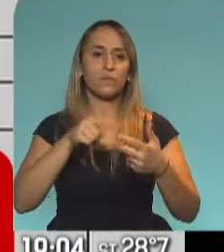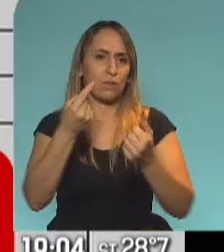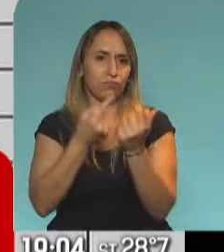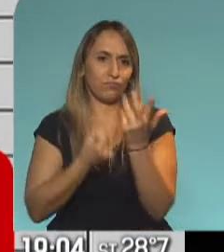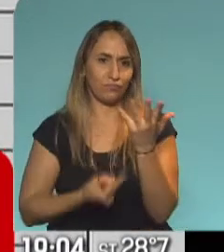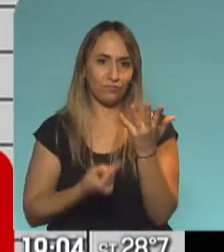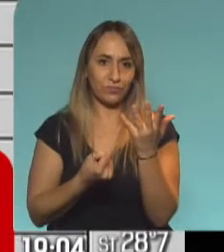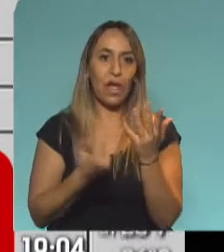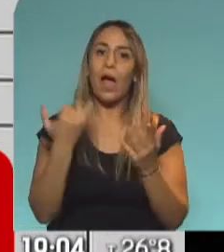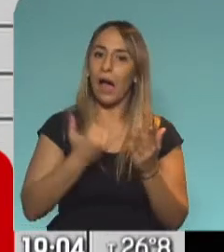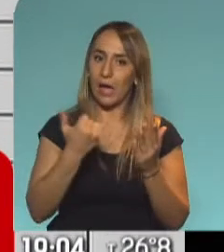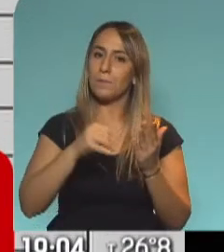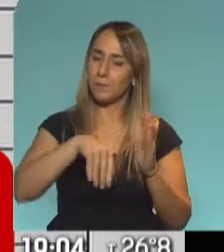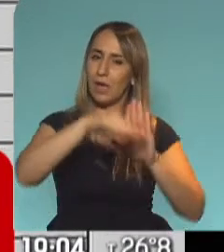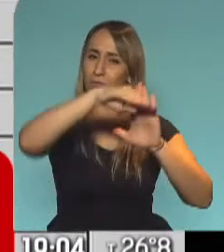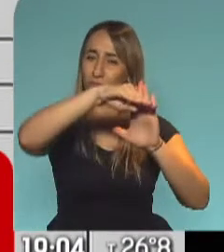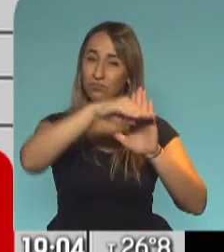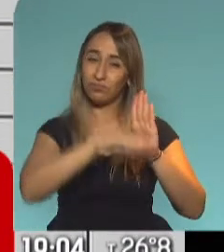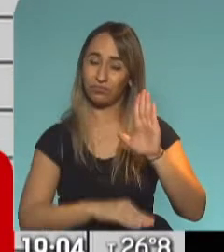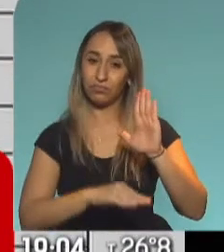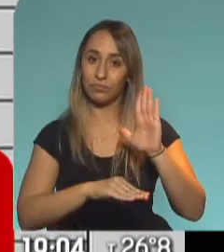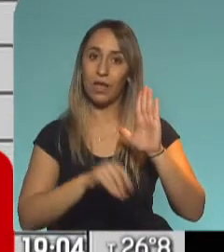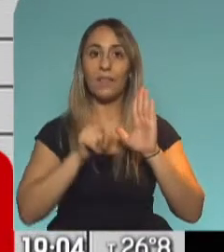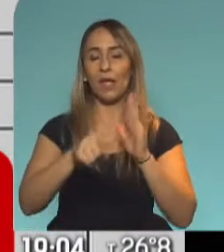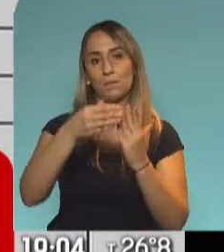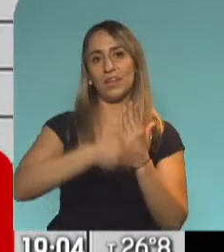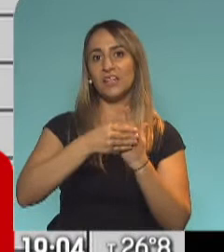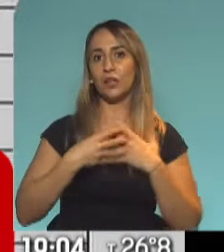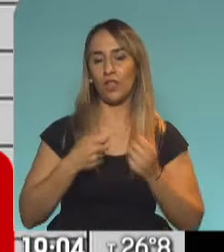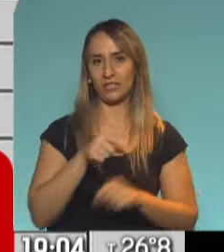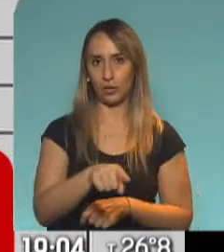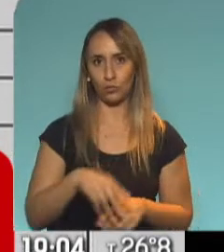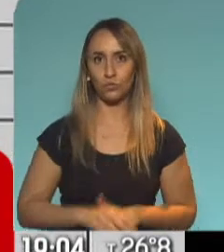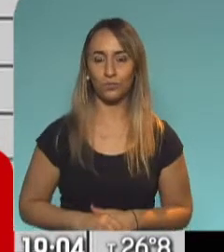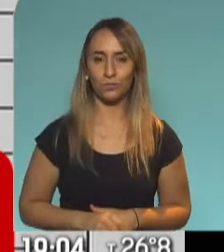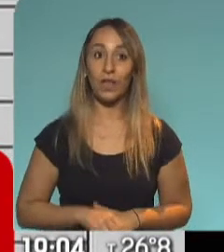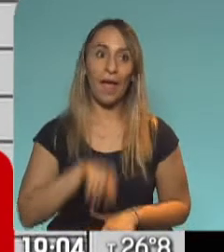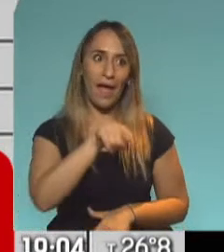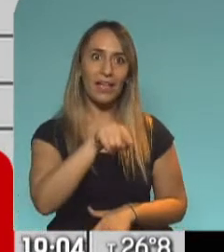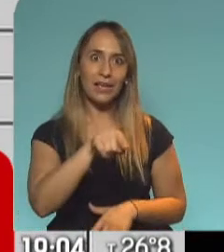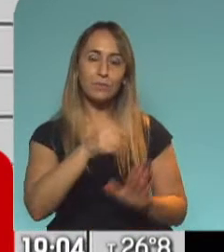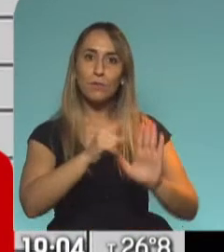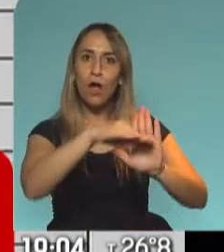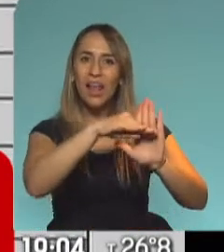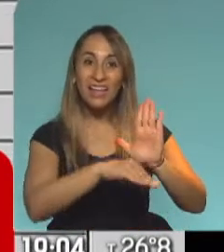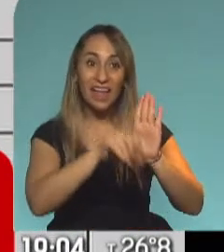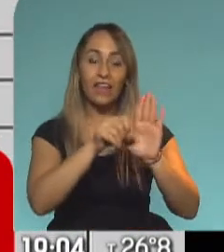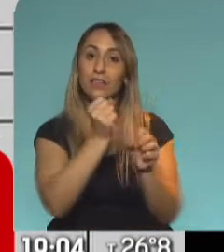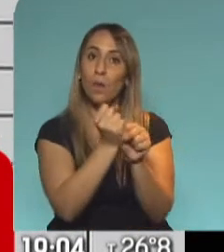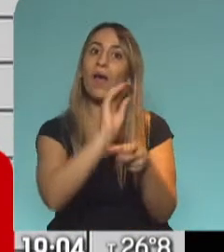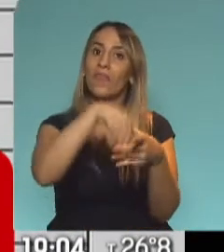Después hay una lista muy grande de funcionarios y funcionarias del Ministerio de Salud. Ese es el punto. Ese es el punto. A ver, en esta primera página,